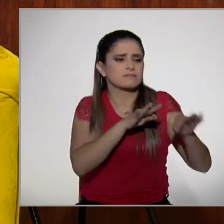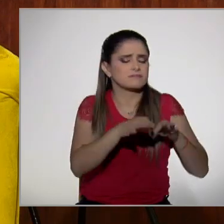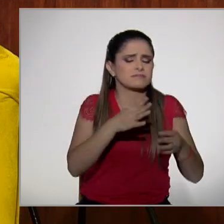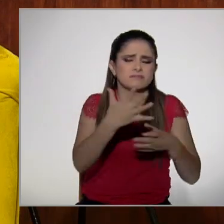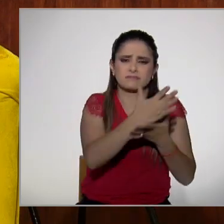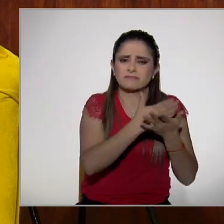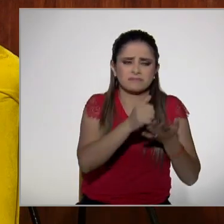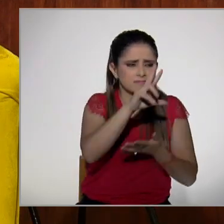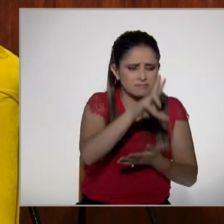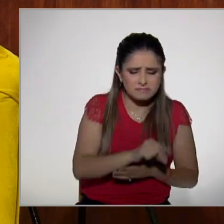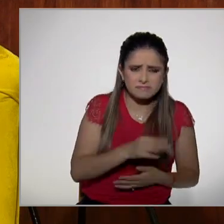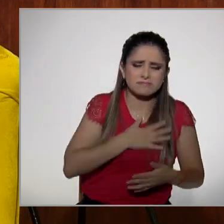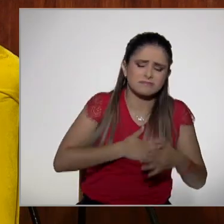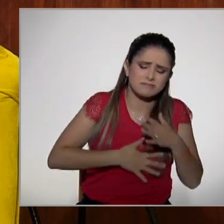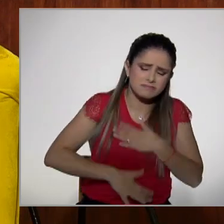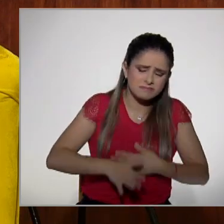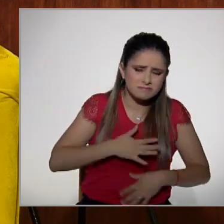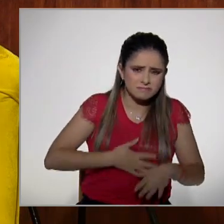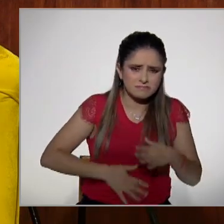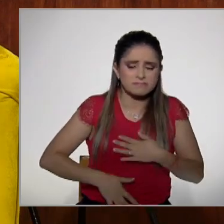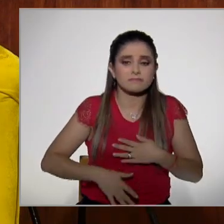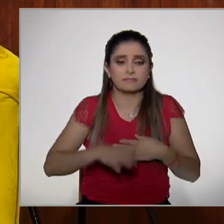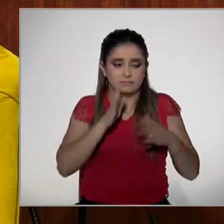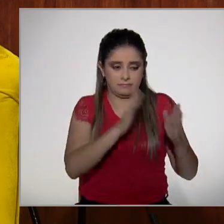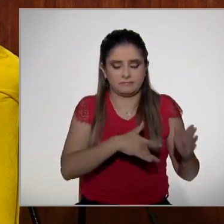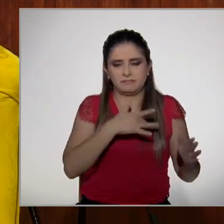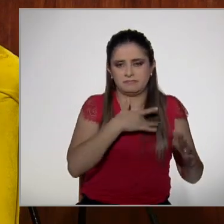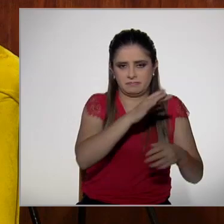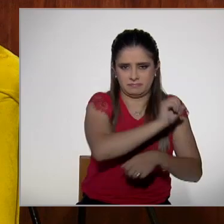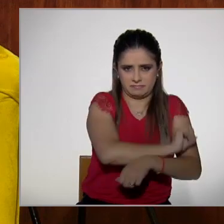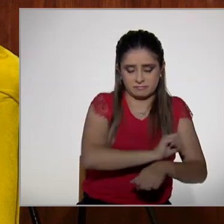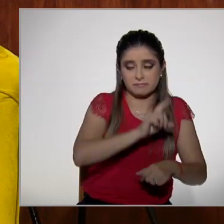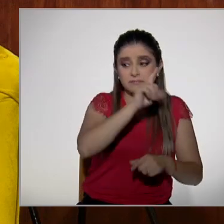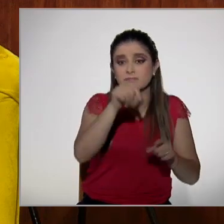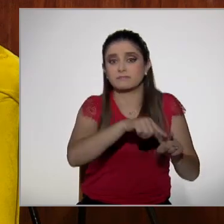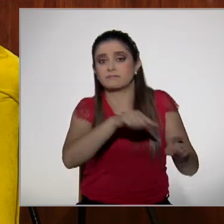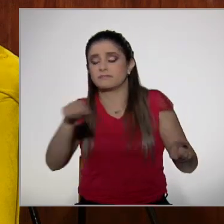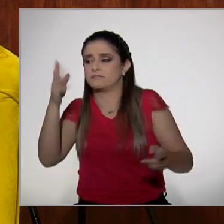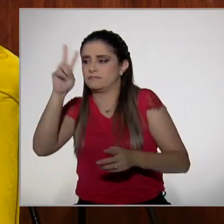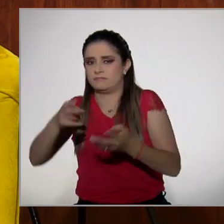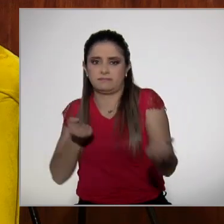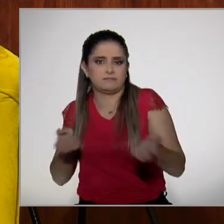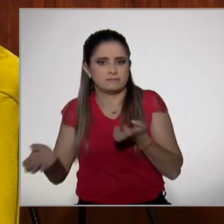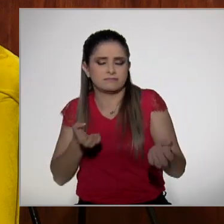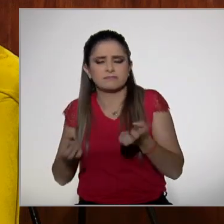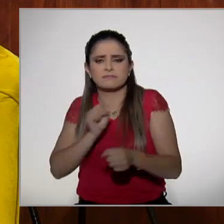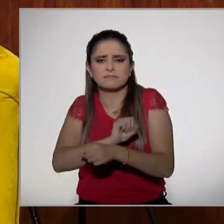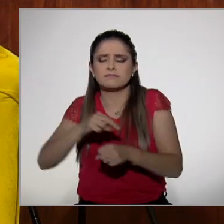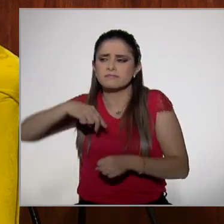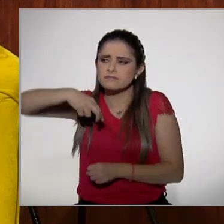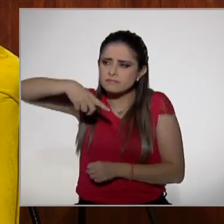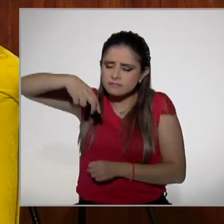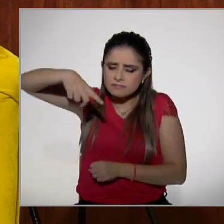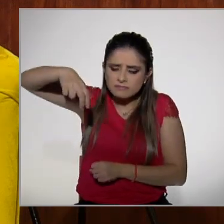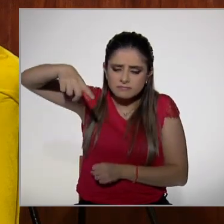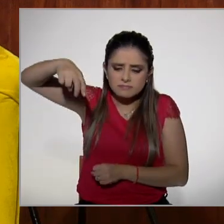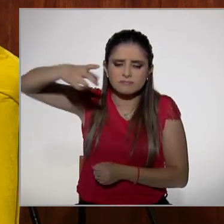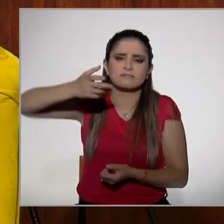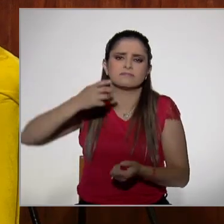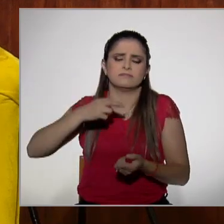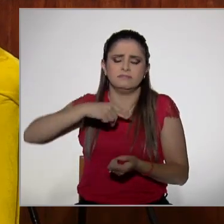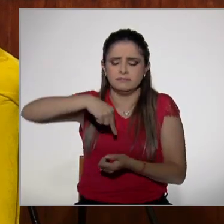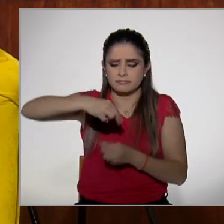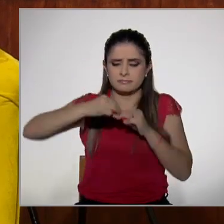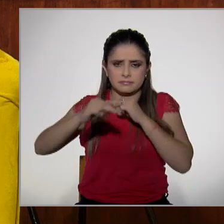del que son los síntomas leves a síntomas más graves como la incapacidad de hacer ejercicio leve como subir una escalera como caminar